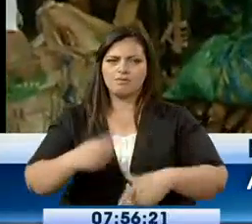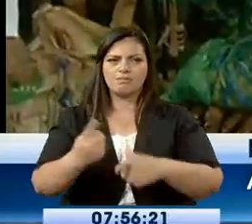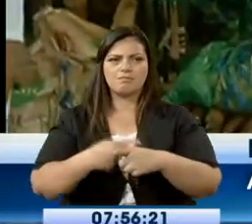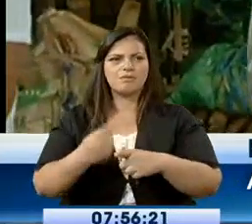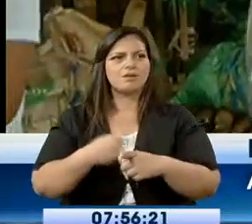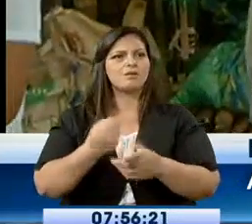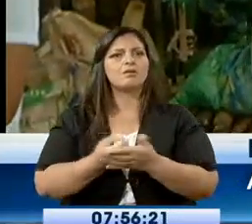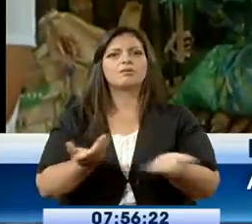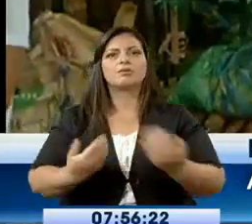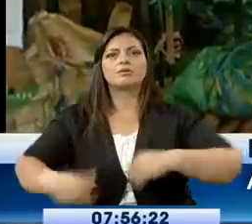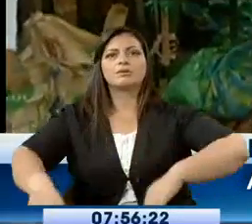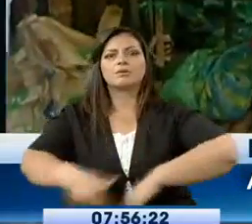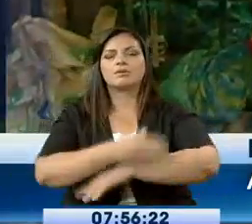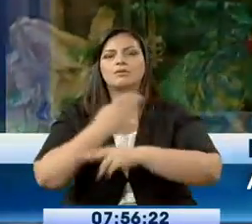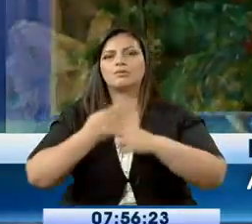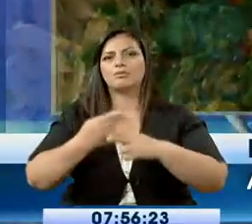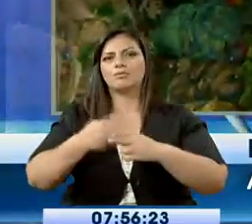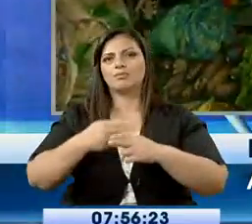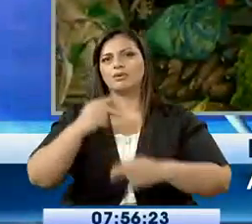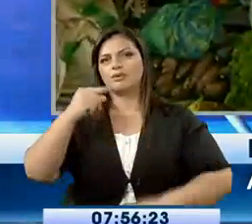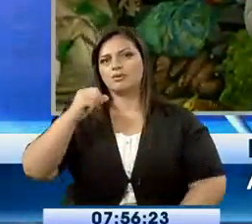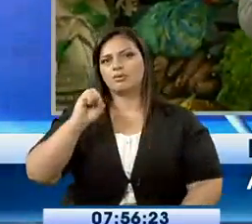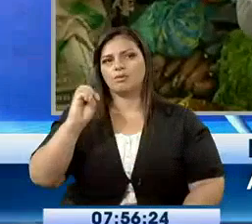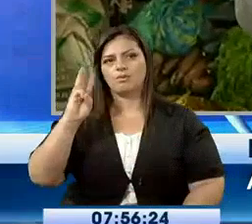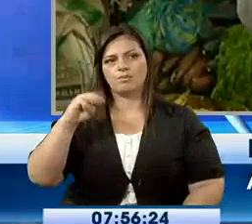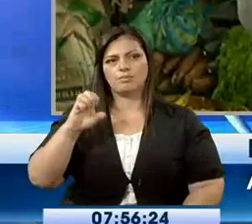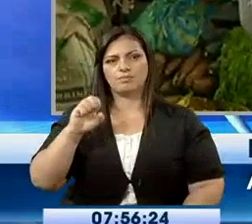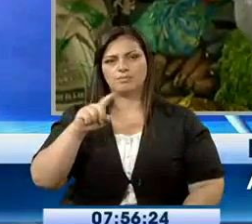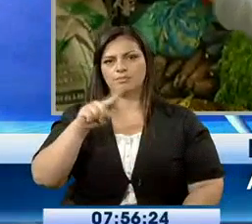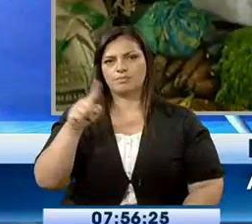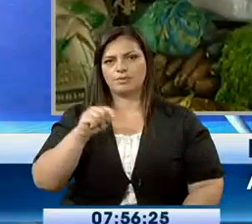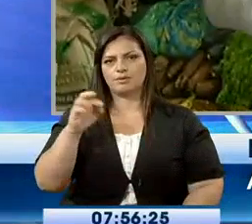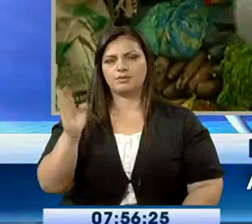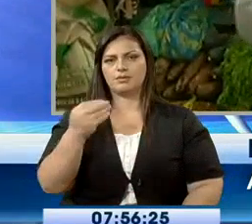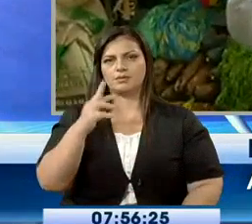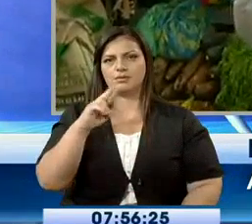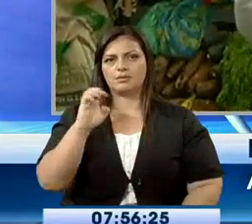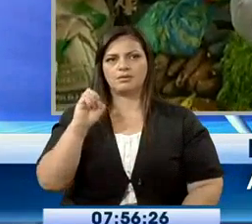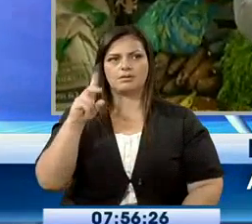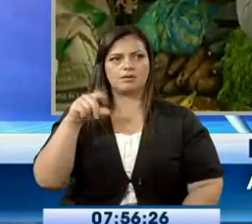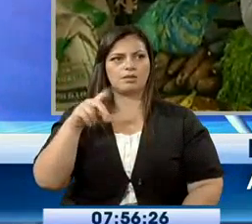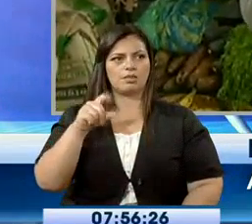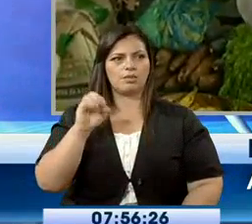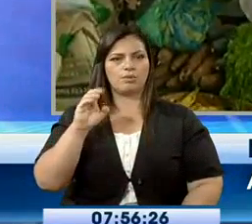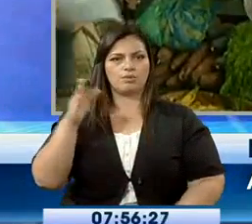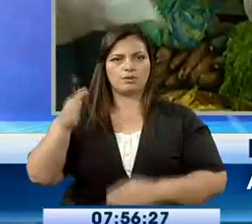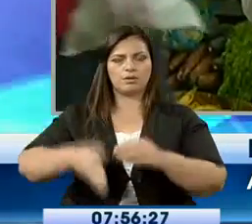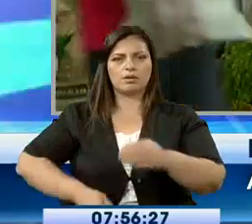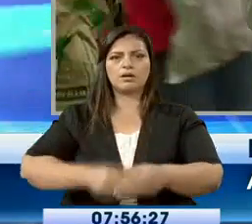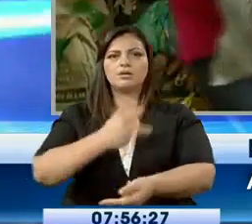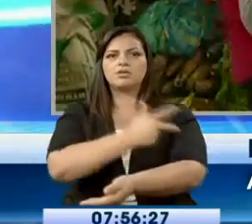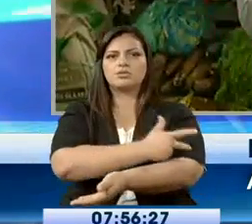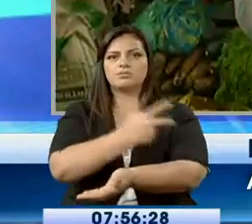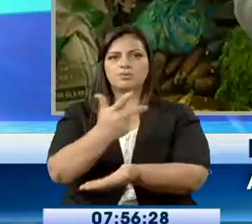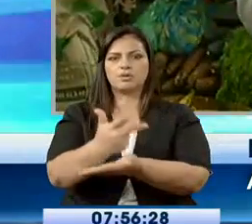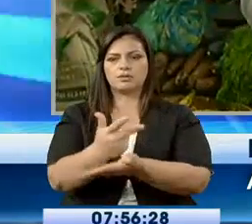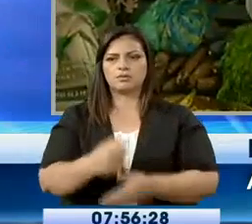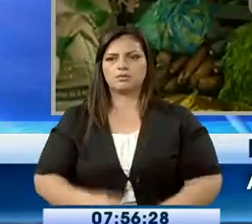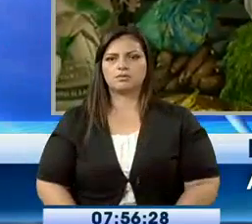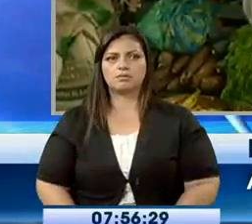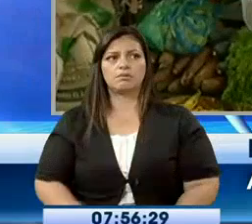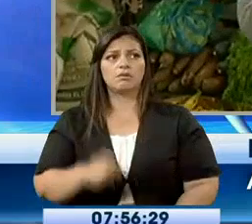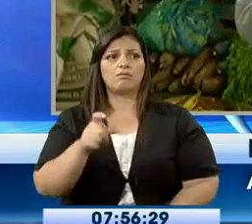en el centro de Guayaquil. Que si bien las puertas han cerrado, los comerciantes han salido y no se han quedado de brazos cruzados, sino que